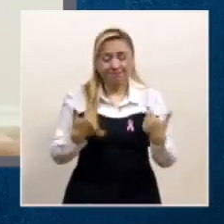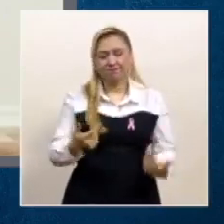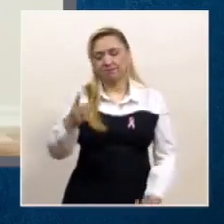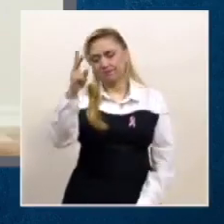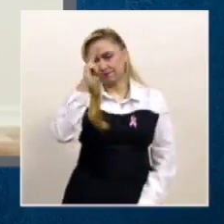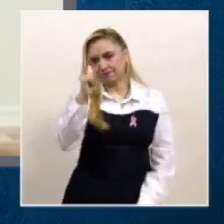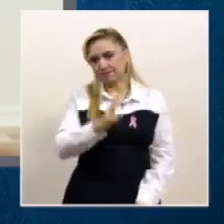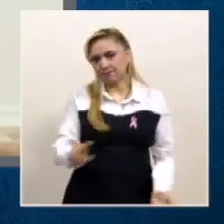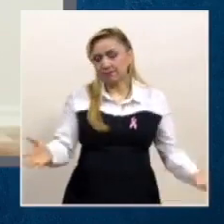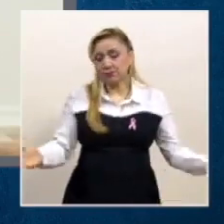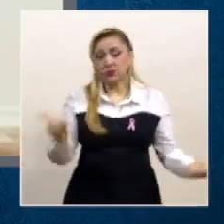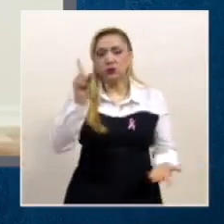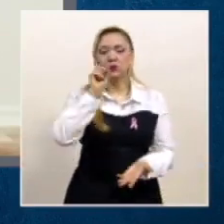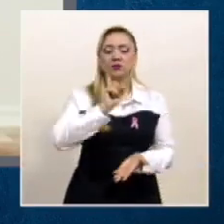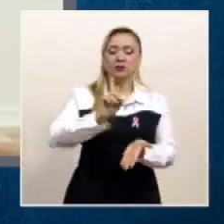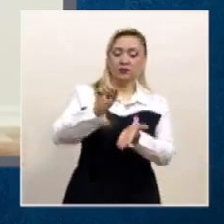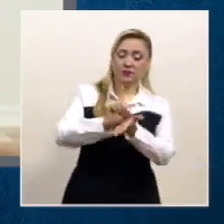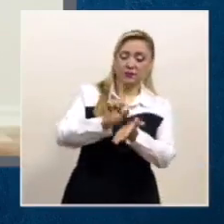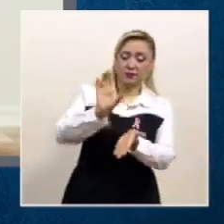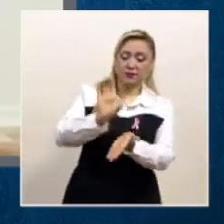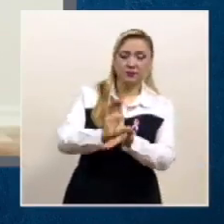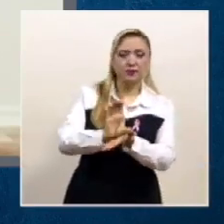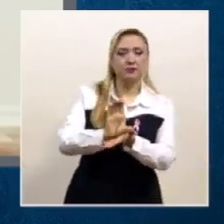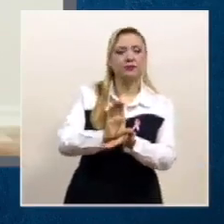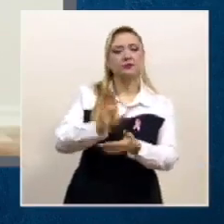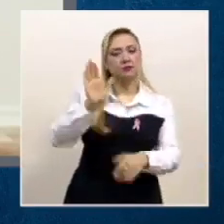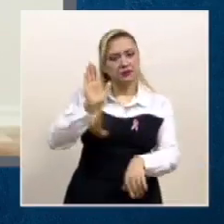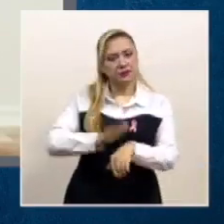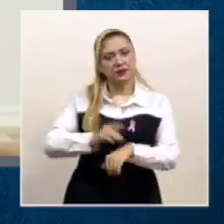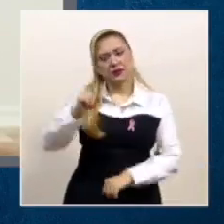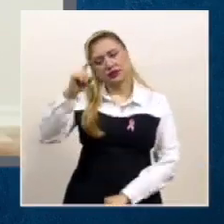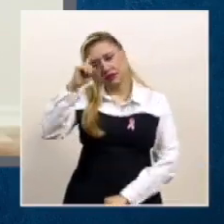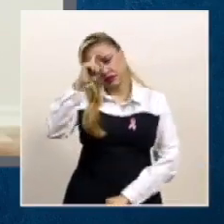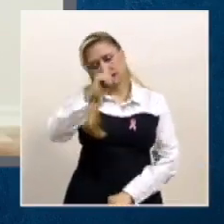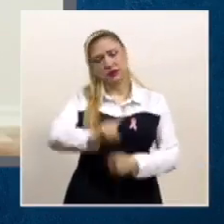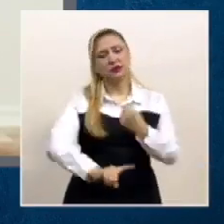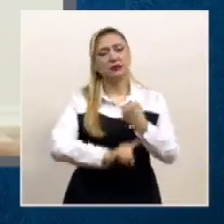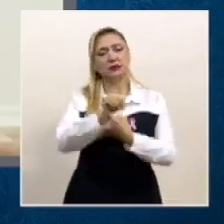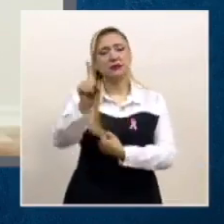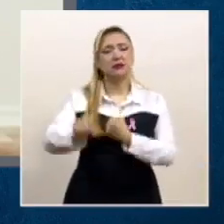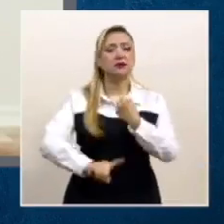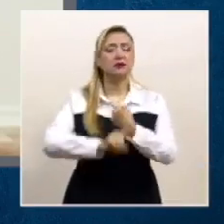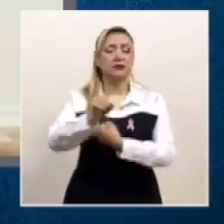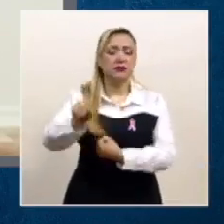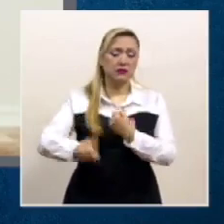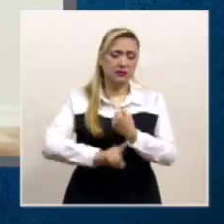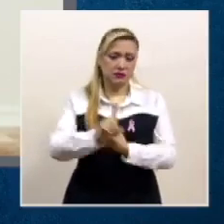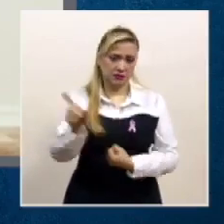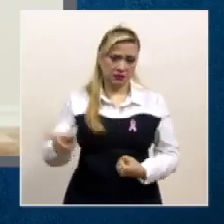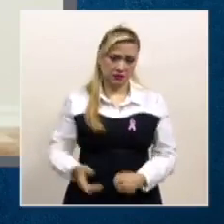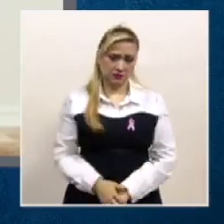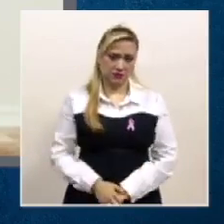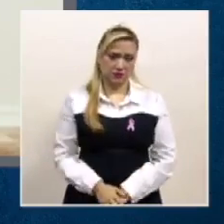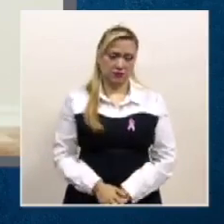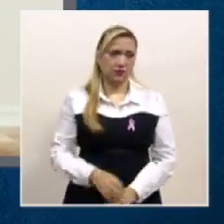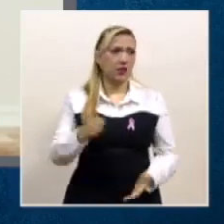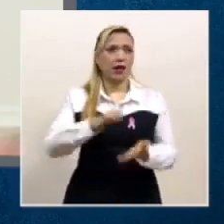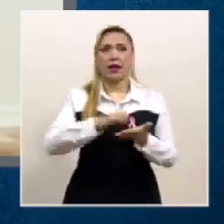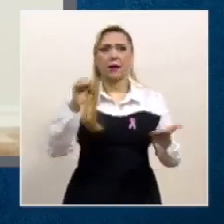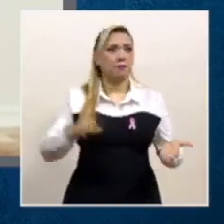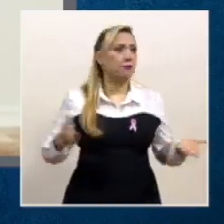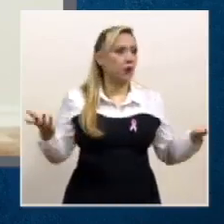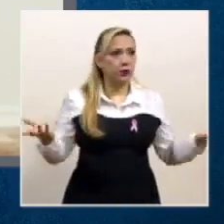que las mujeres con discapacidad se enfrentan a problemáticas desproporcionadas, ¿no? Por